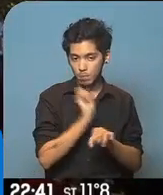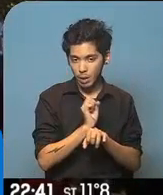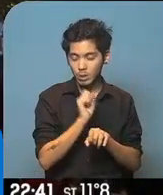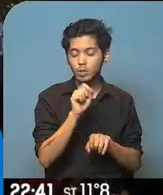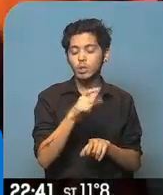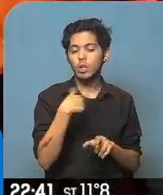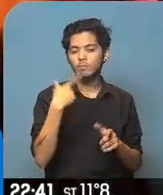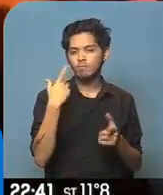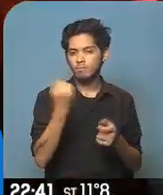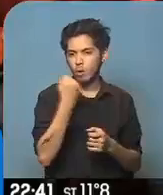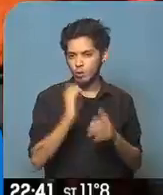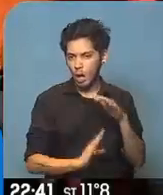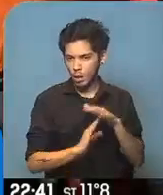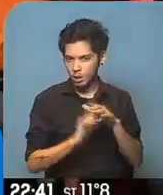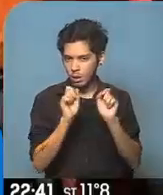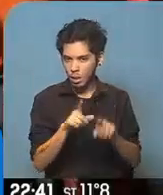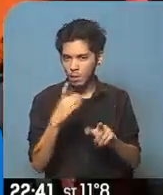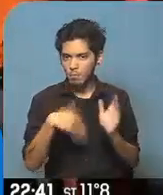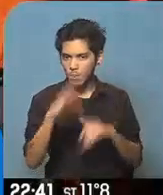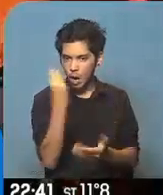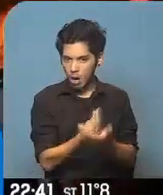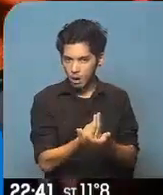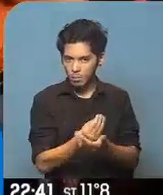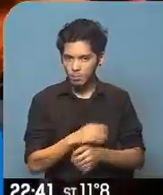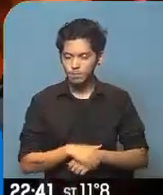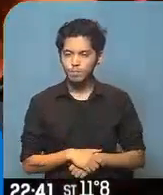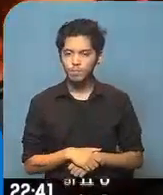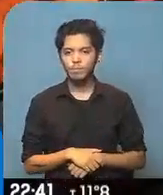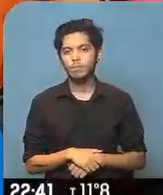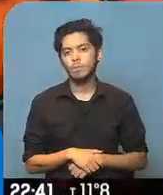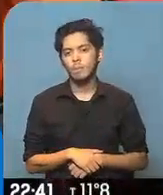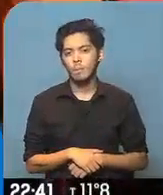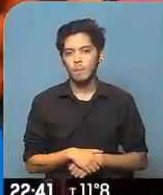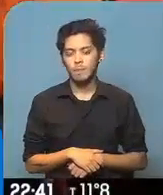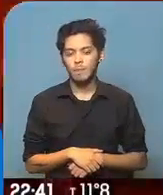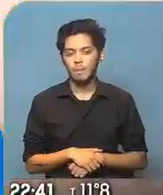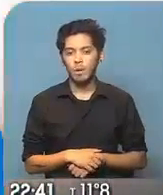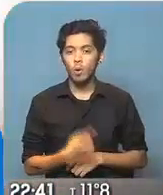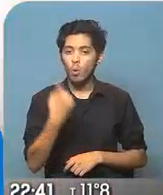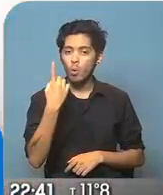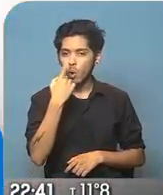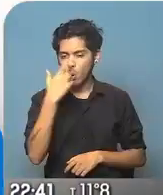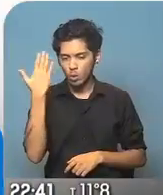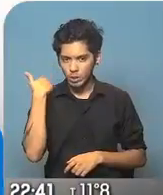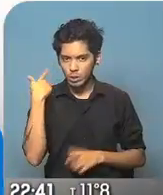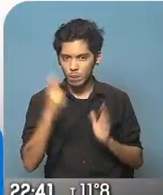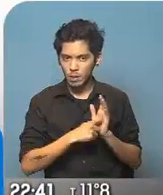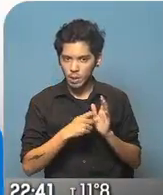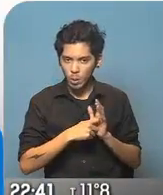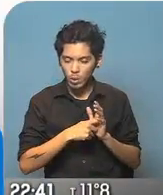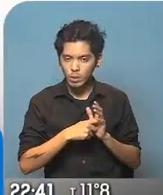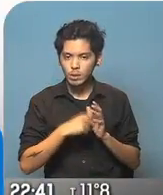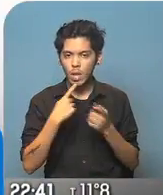amplio favorito. ¡Lula libre! ¡Lula libre! Uno de los últimos sondeos, realizado